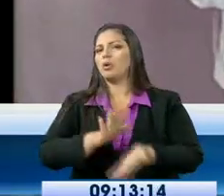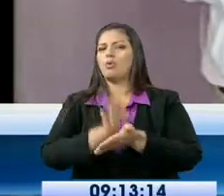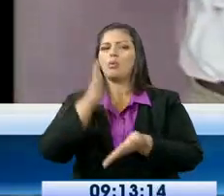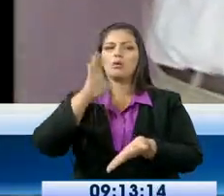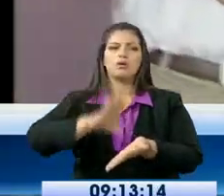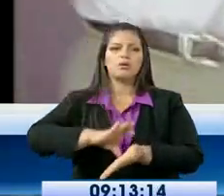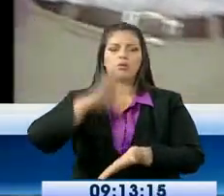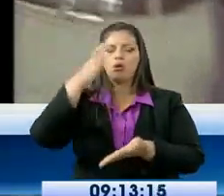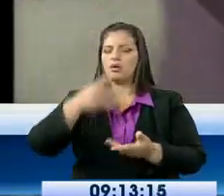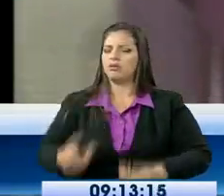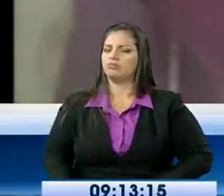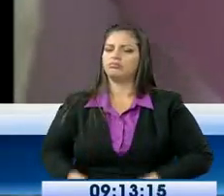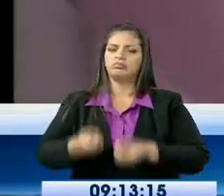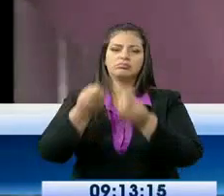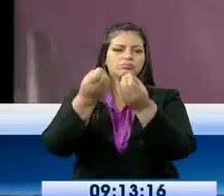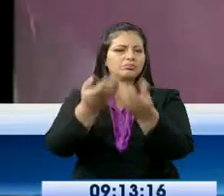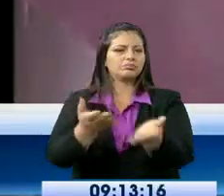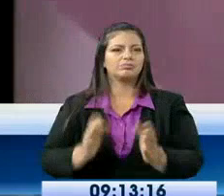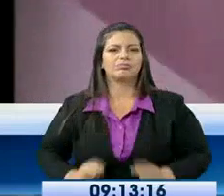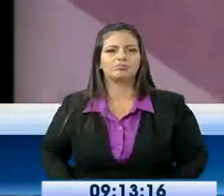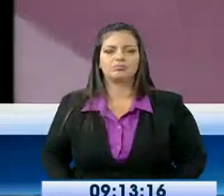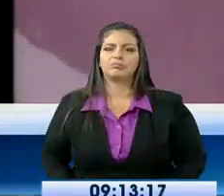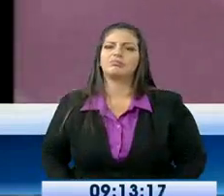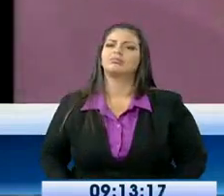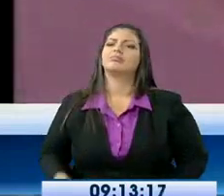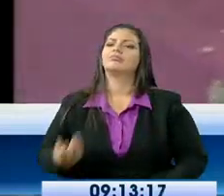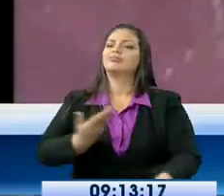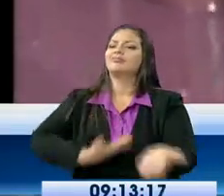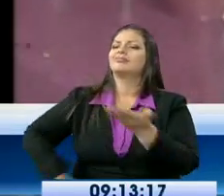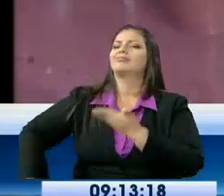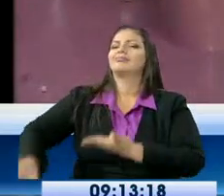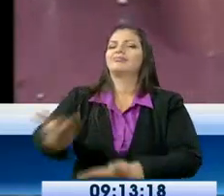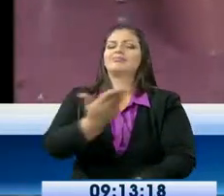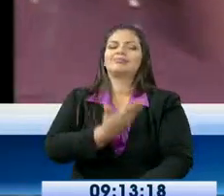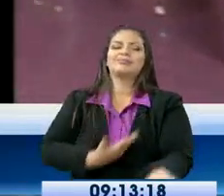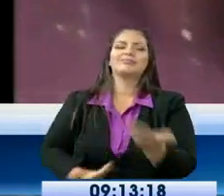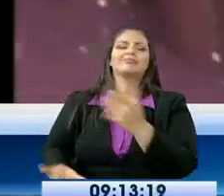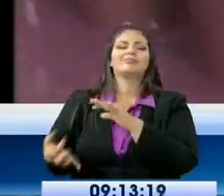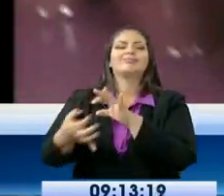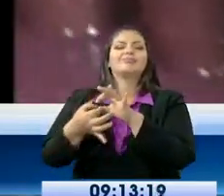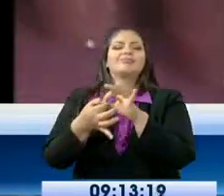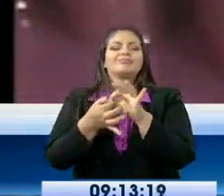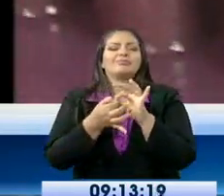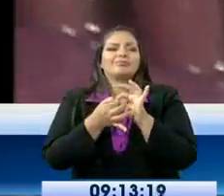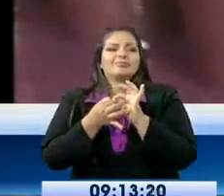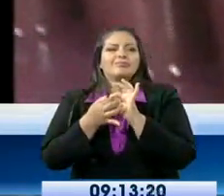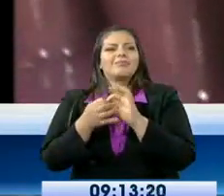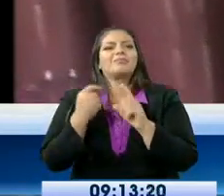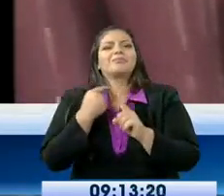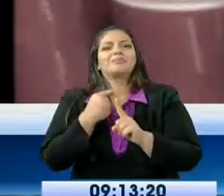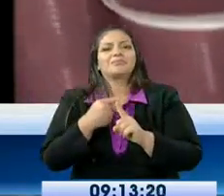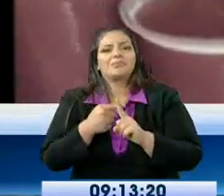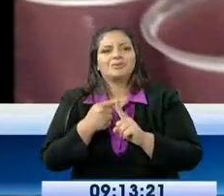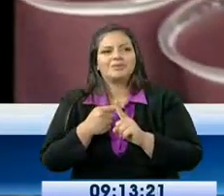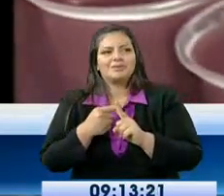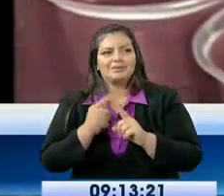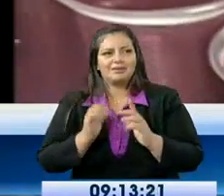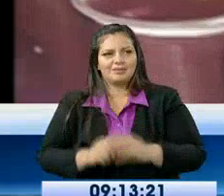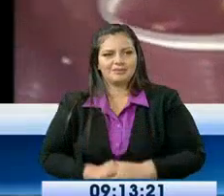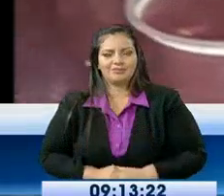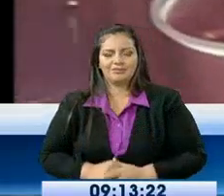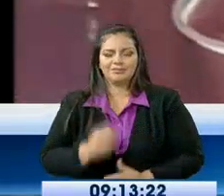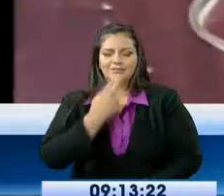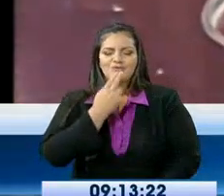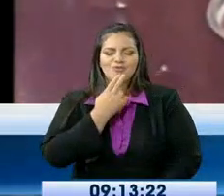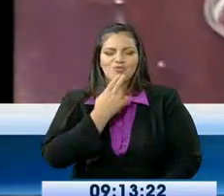aunque sea medio vasito, pero compartirla también entre todos. Eso trae unión, eso trae buena vibra, eso también trae dulzura porque es una